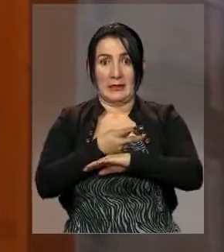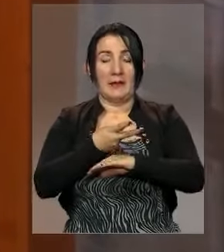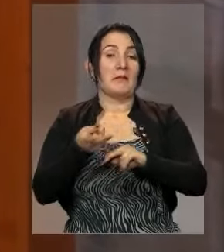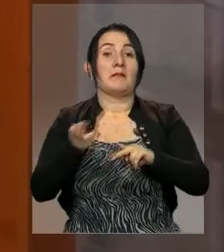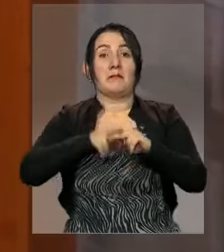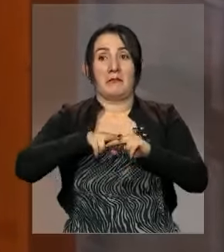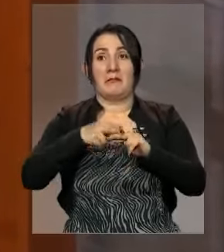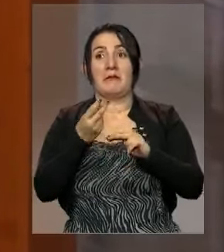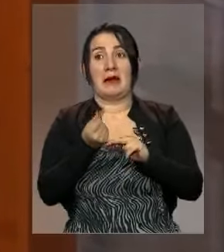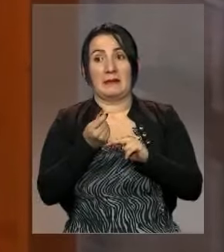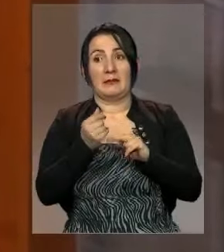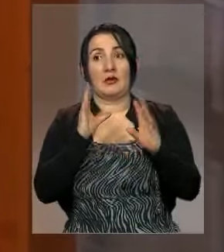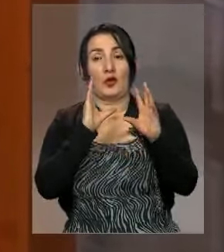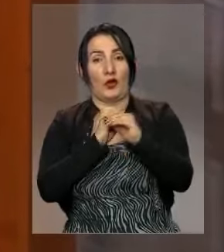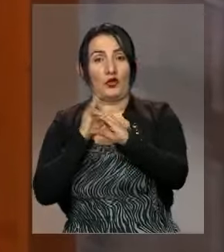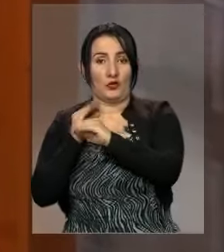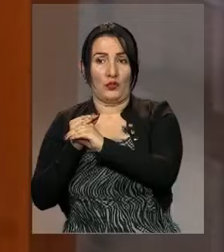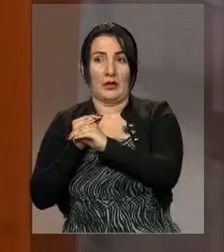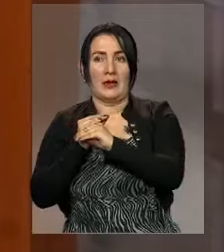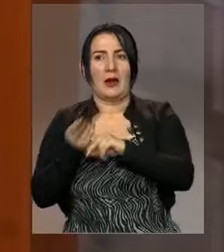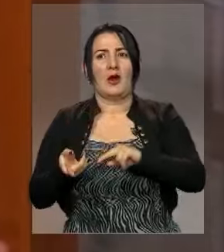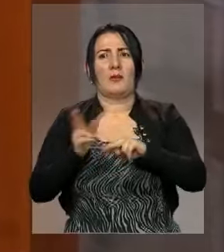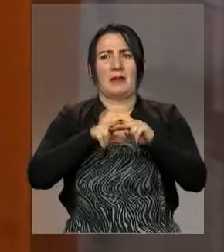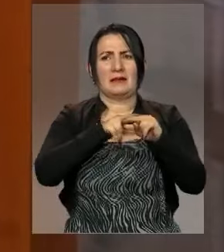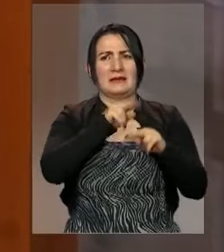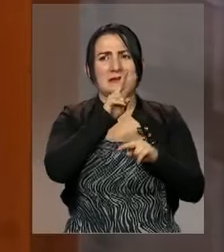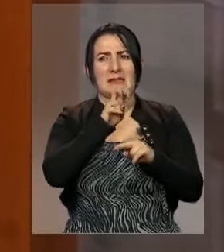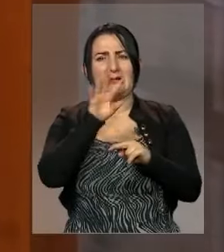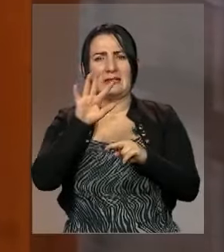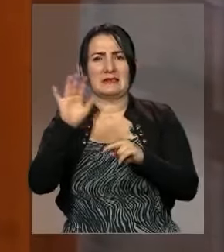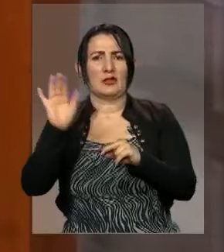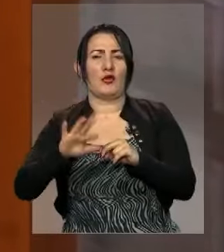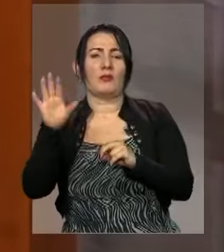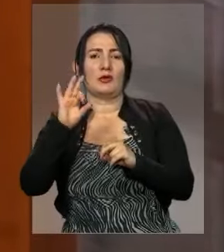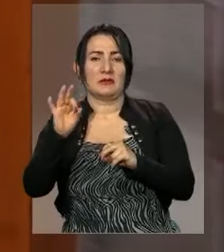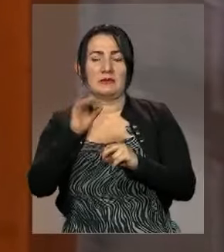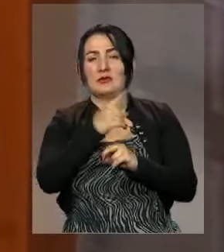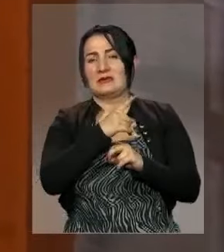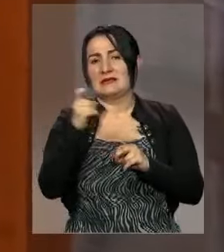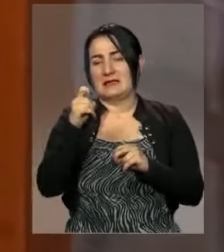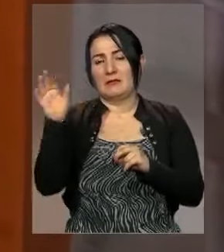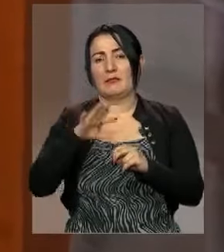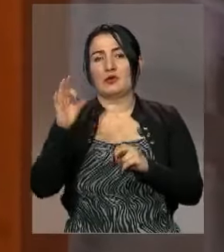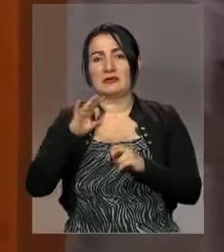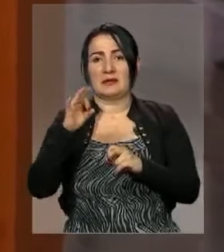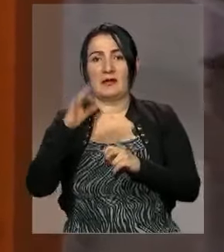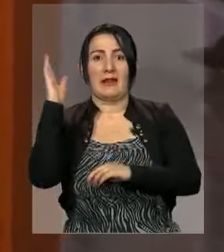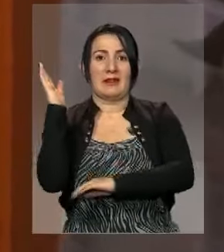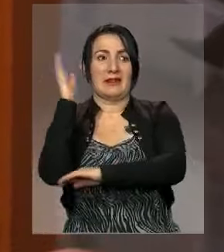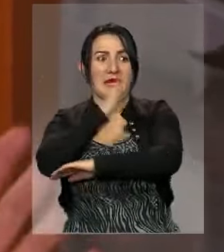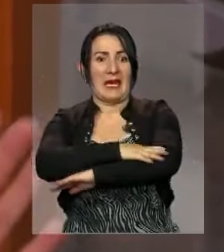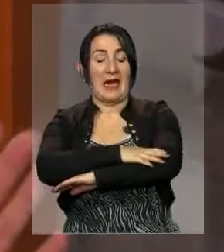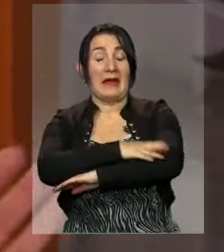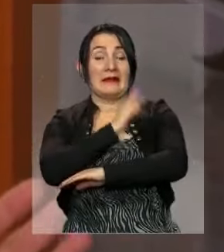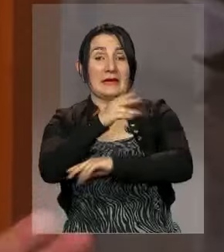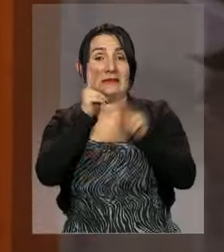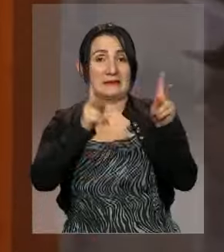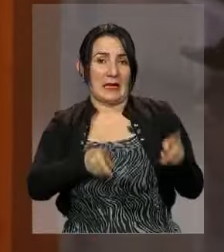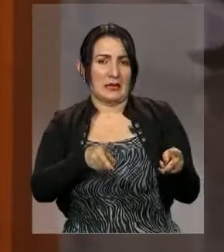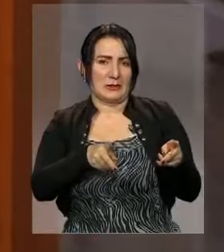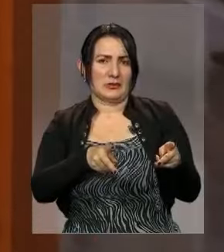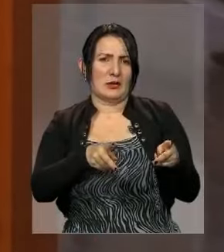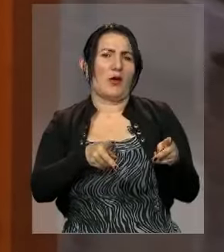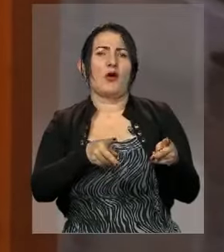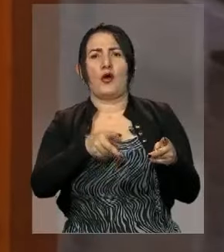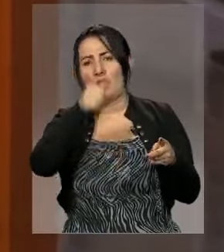de nocturnas, y aumentamos del 75% al 100% el pago del día de descanso, que hemos conocido tradicionalmente